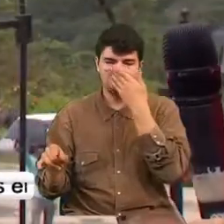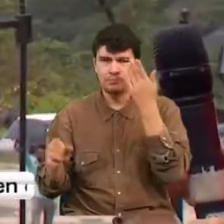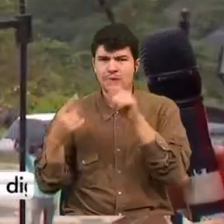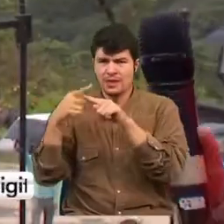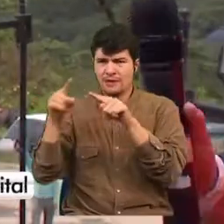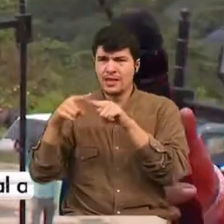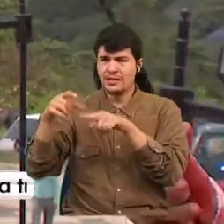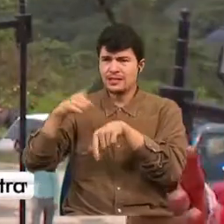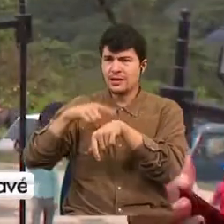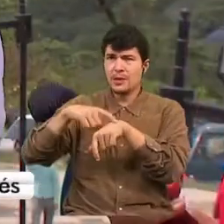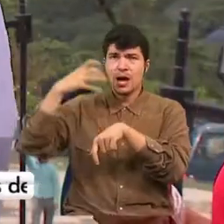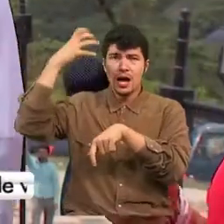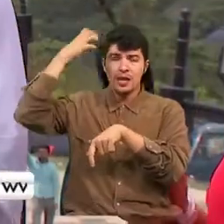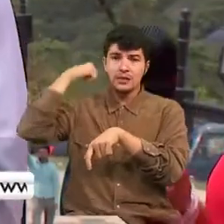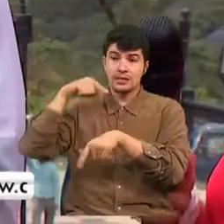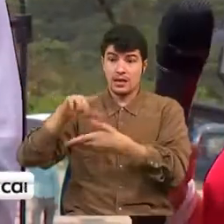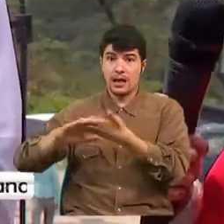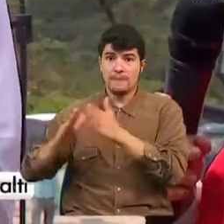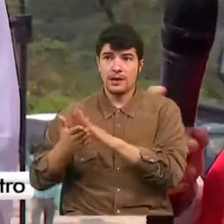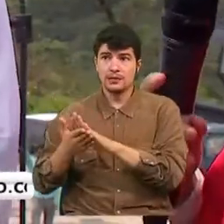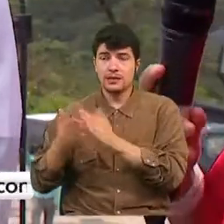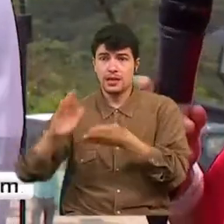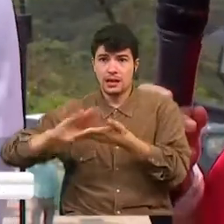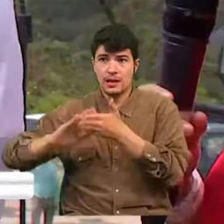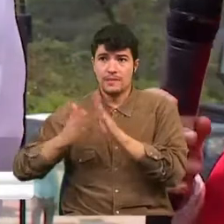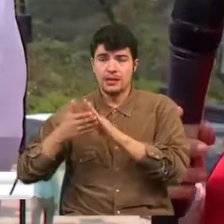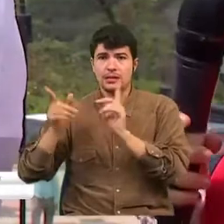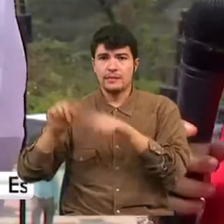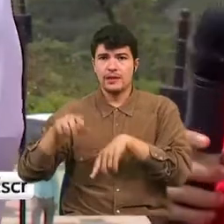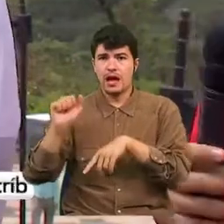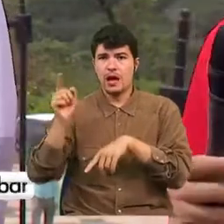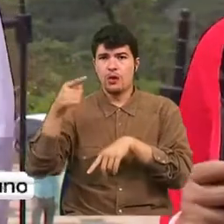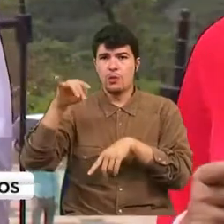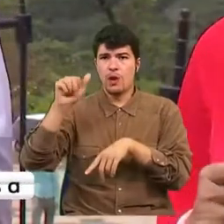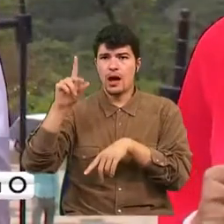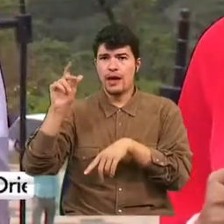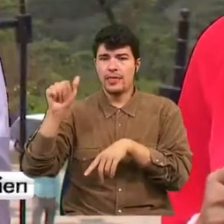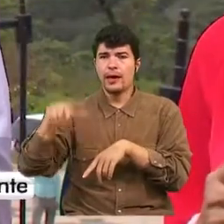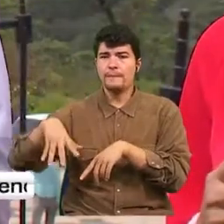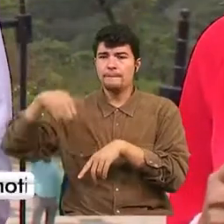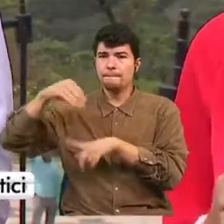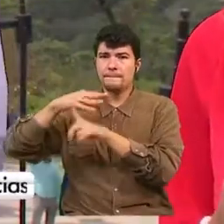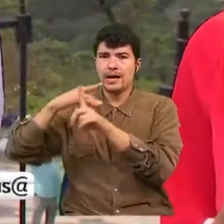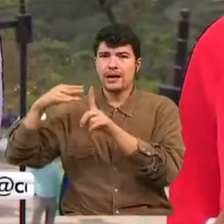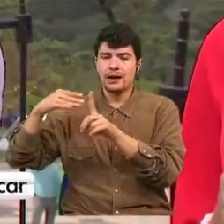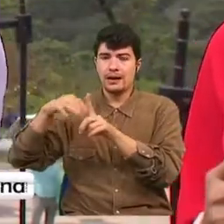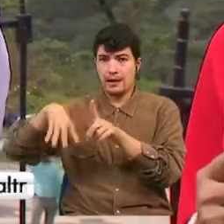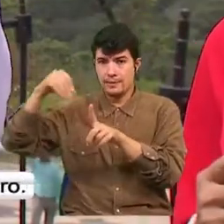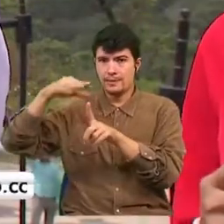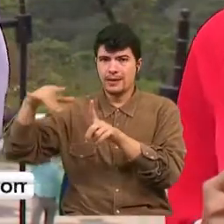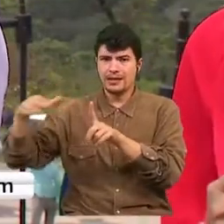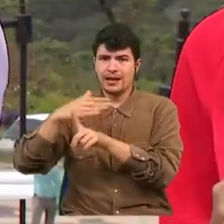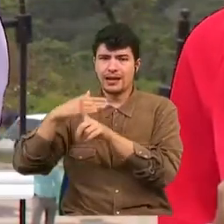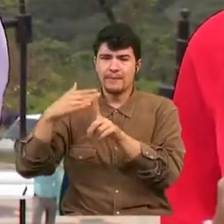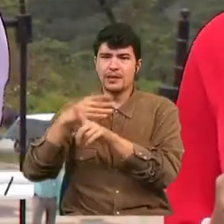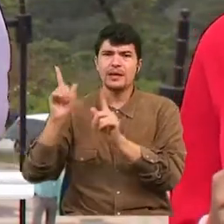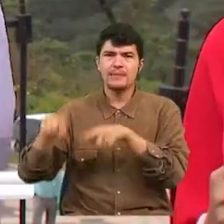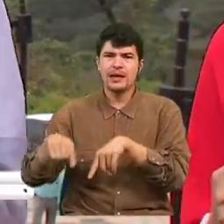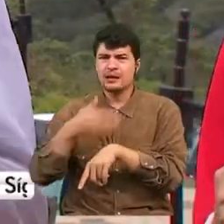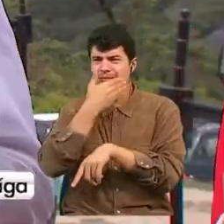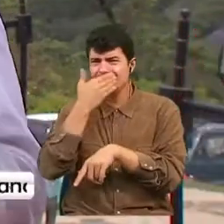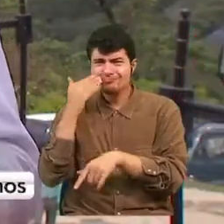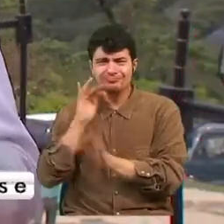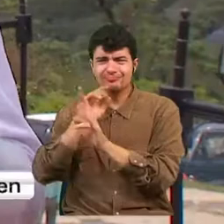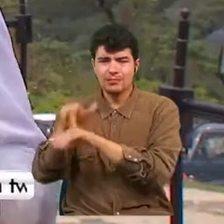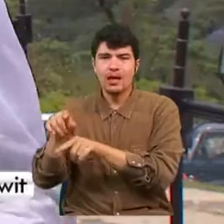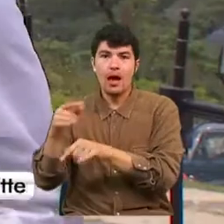otras épocas muy difíciles en La Paz, tanto en La Paz como en La Guada y hacia la zona del Magdalena Medio, presencia subversiva, luego presencia paramilitares.